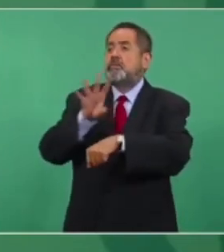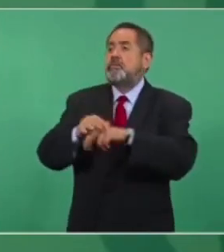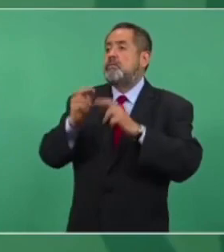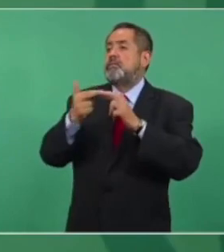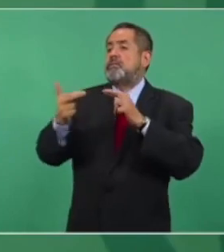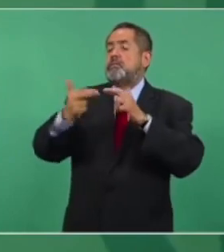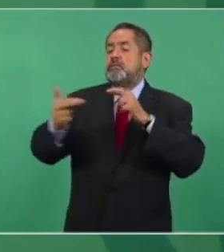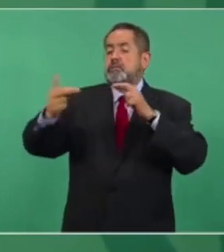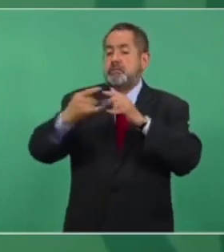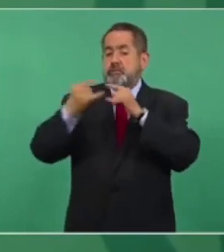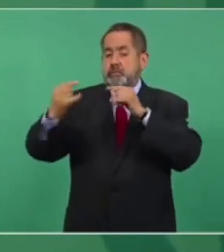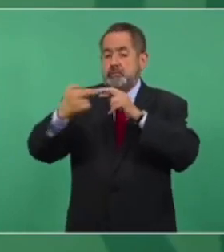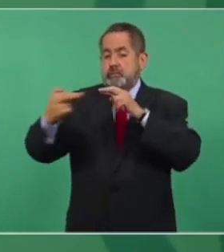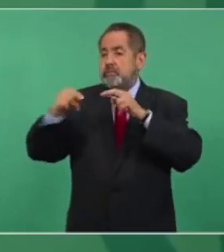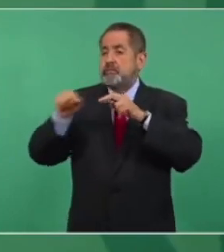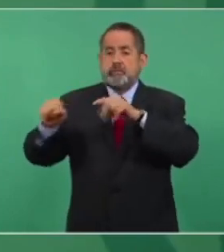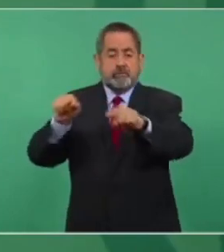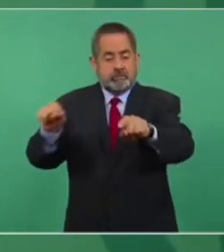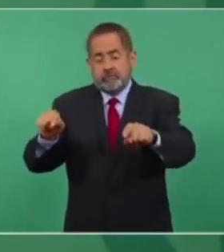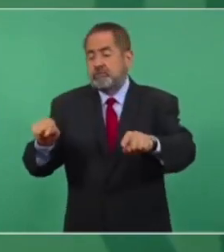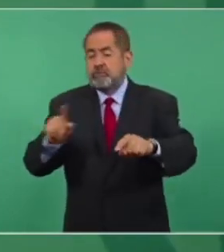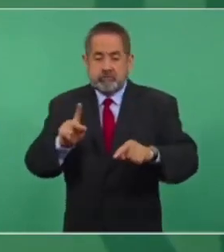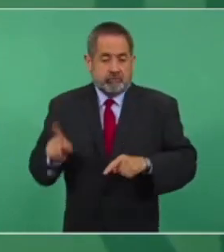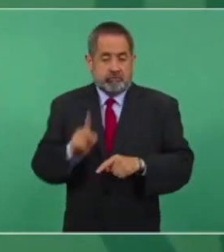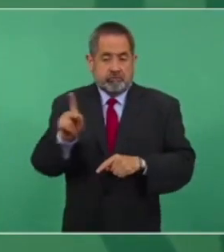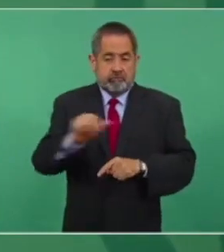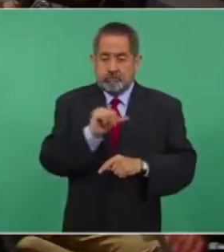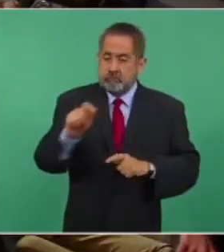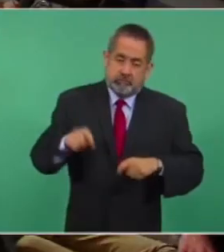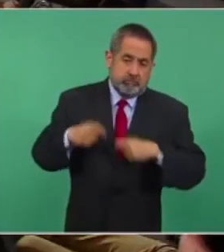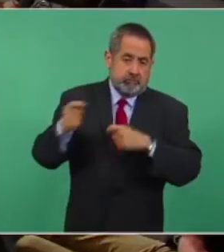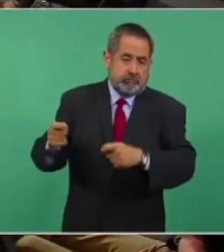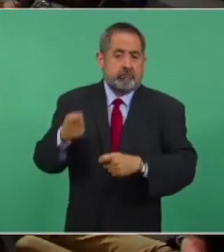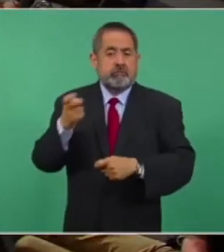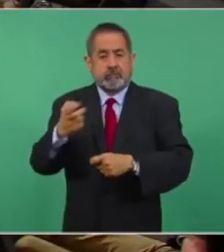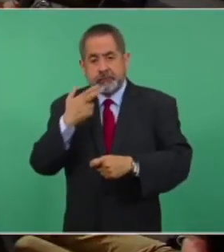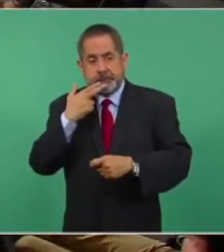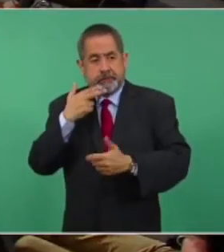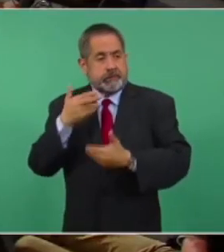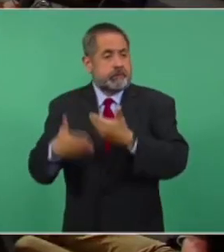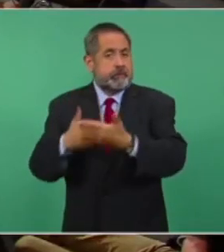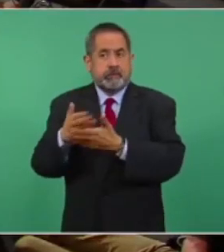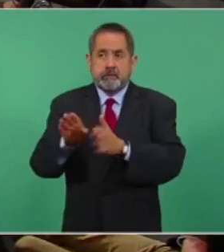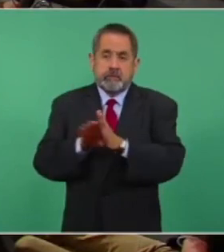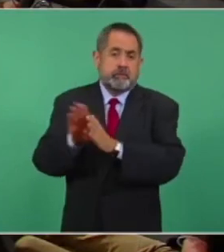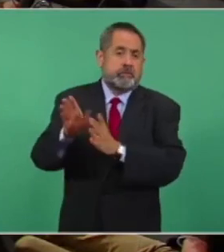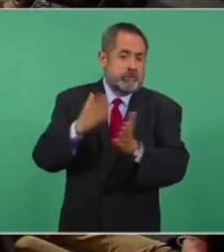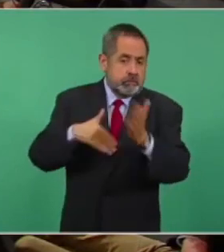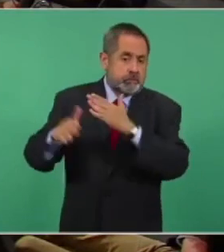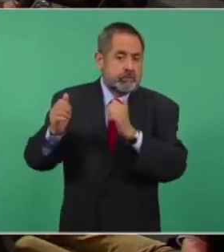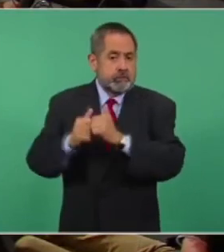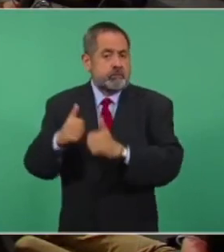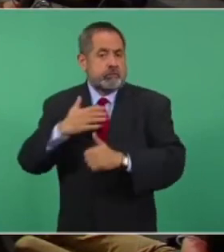y el que los pueblos se electrifiquen significa progreso y justicia,